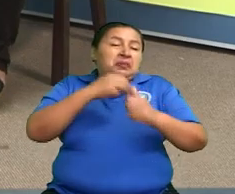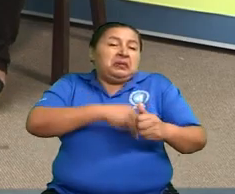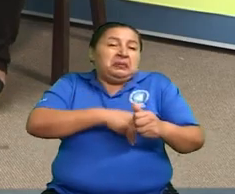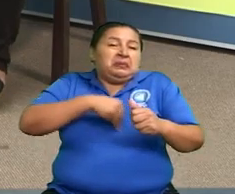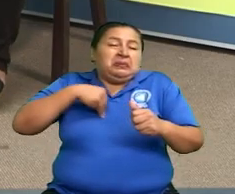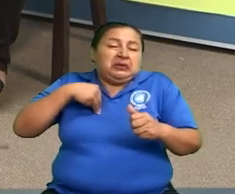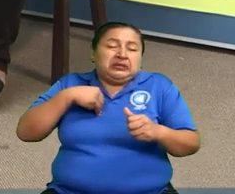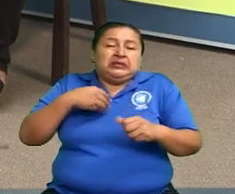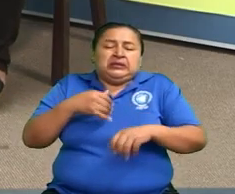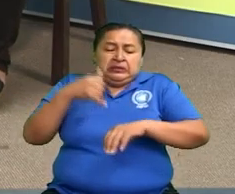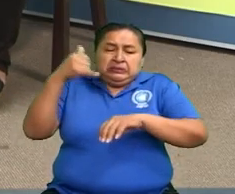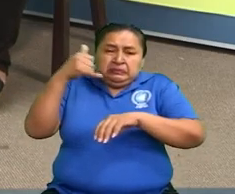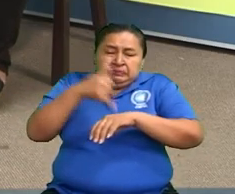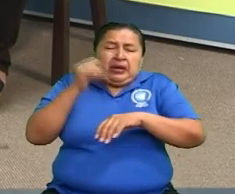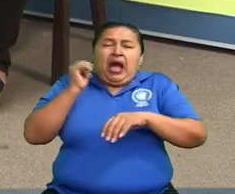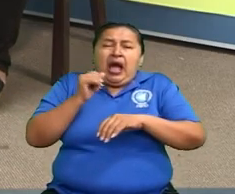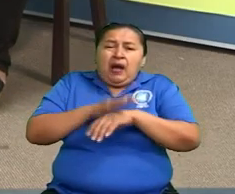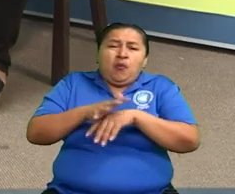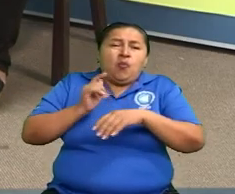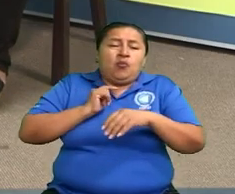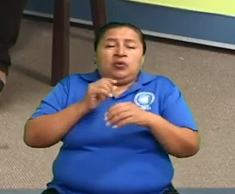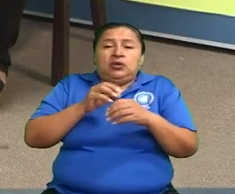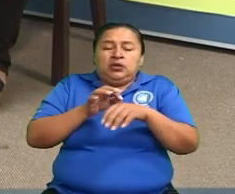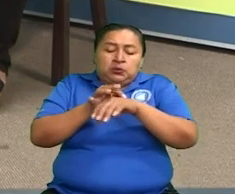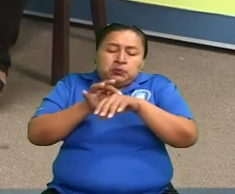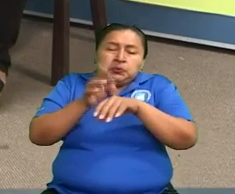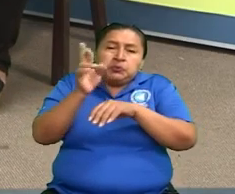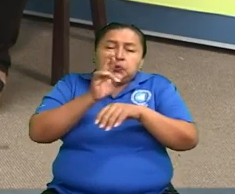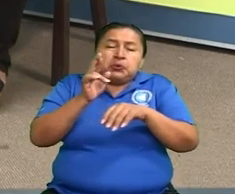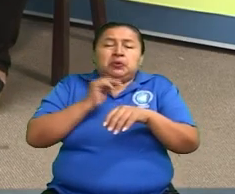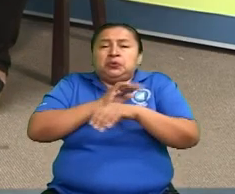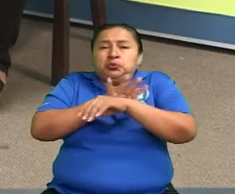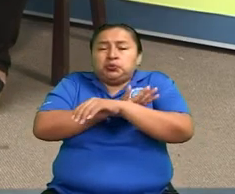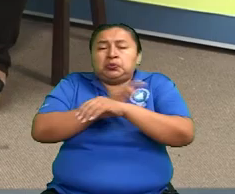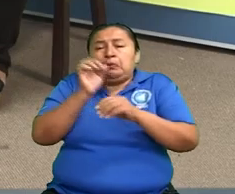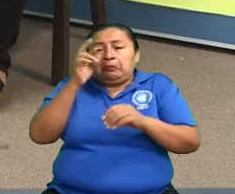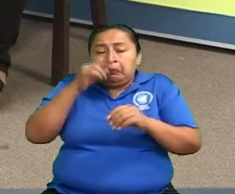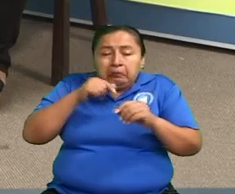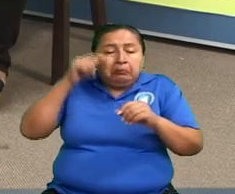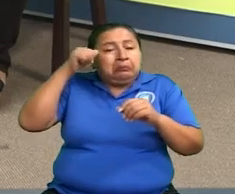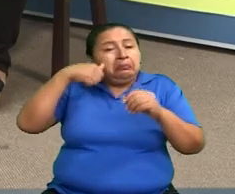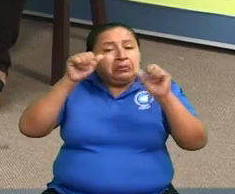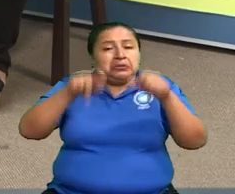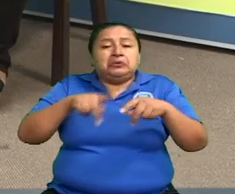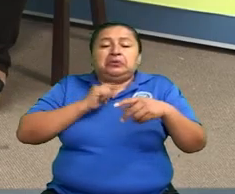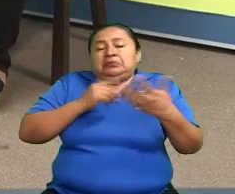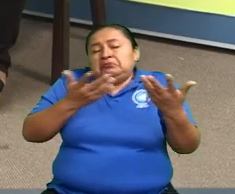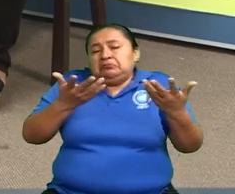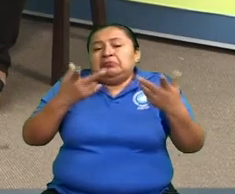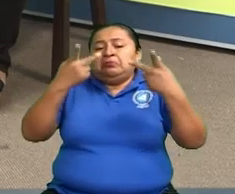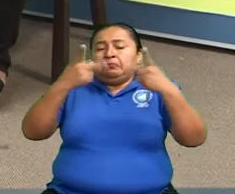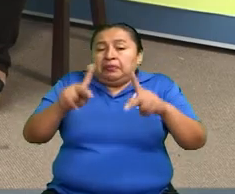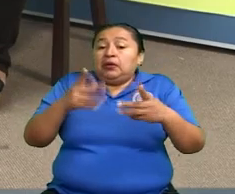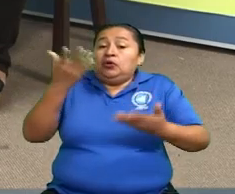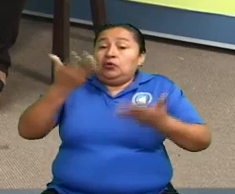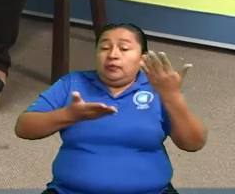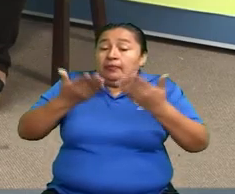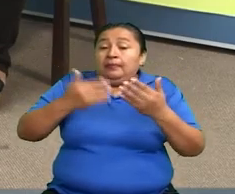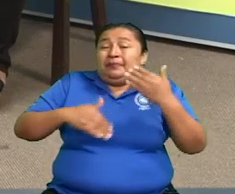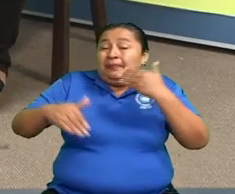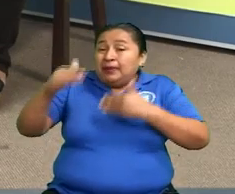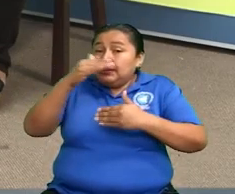lo que es el pinchazo, un poco de irritabilidad, un poco de temperatura, como usted dijo, pero lo más que se va a